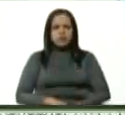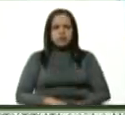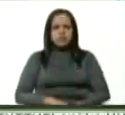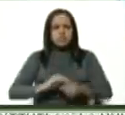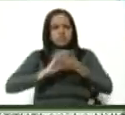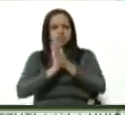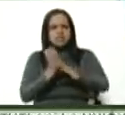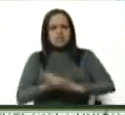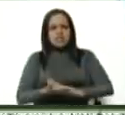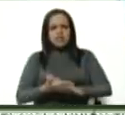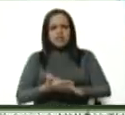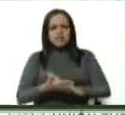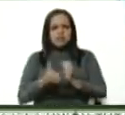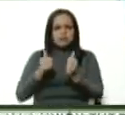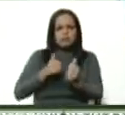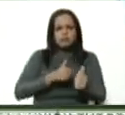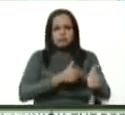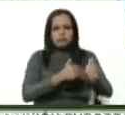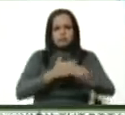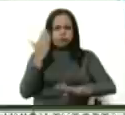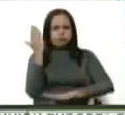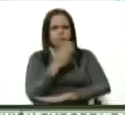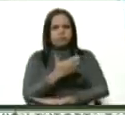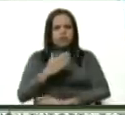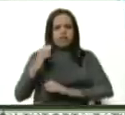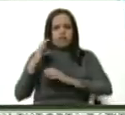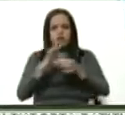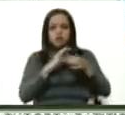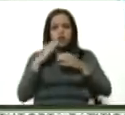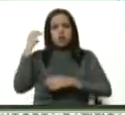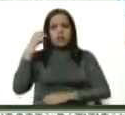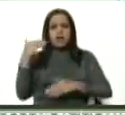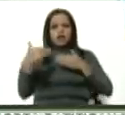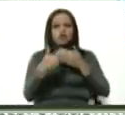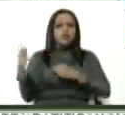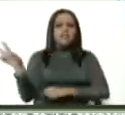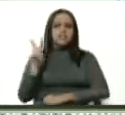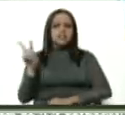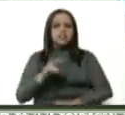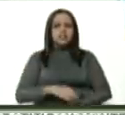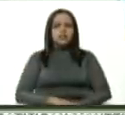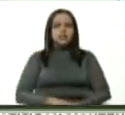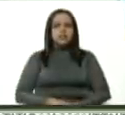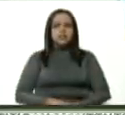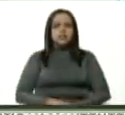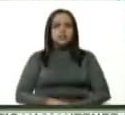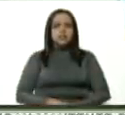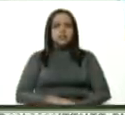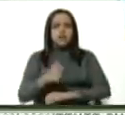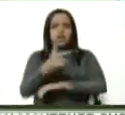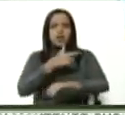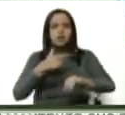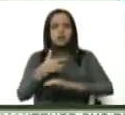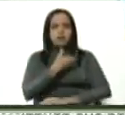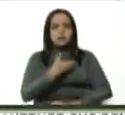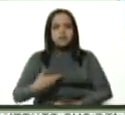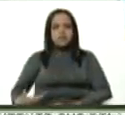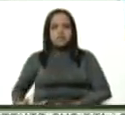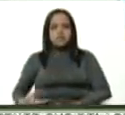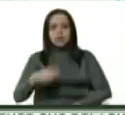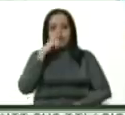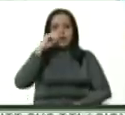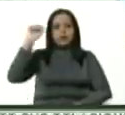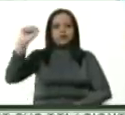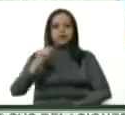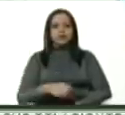vez y por todas la hostilidad de países de la Unión Europea contra la República Bolivariana de Venezuela y su gobierno del presidente Nicolás Maduro? Es